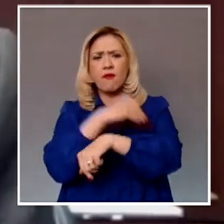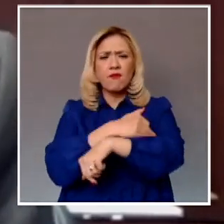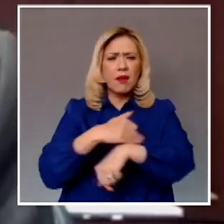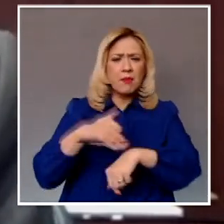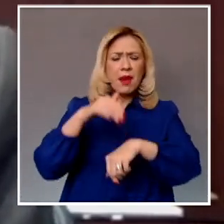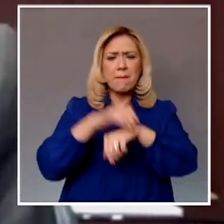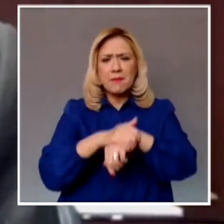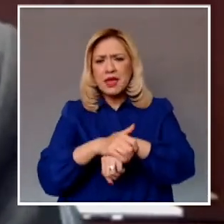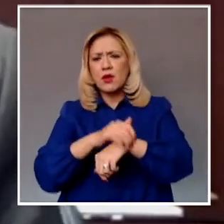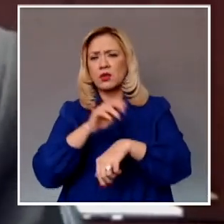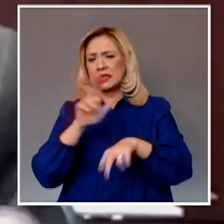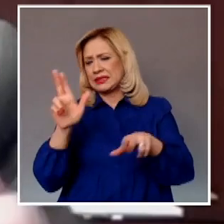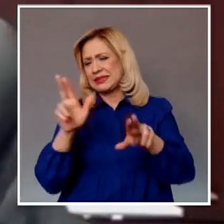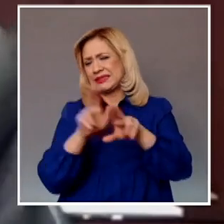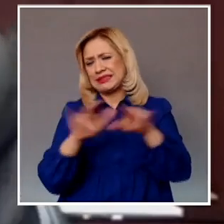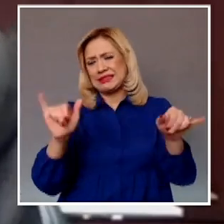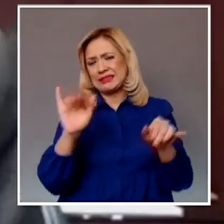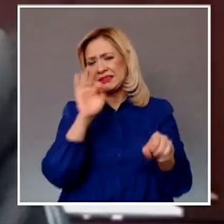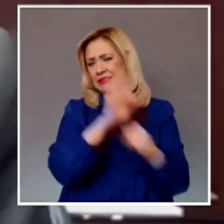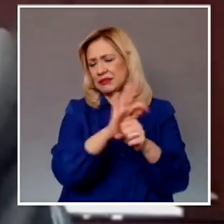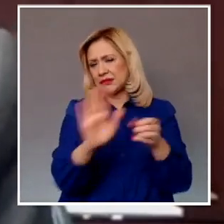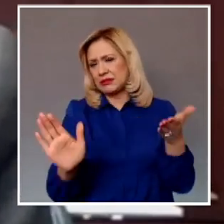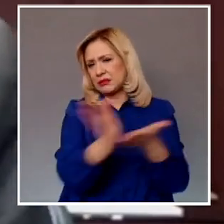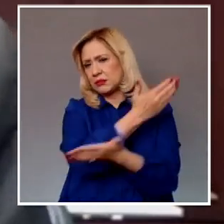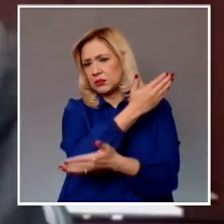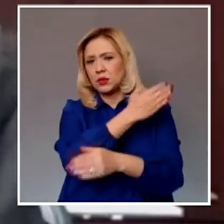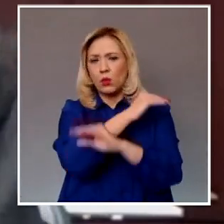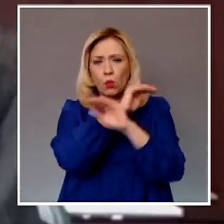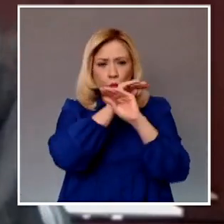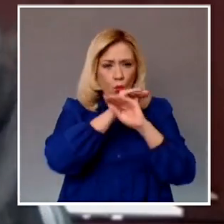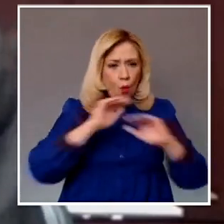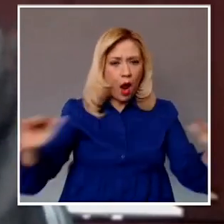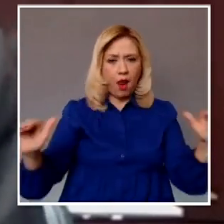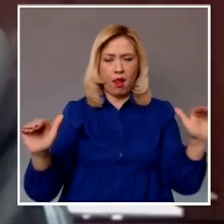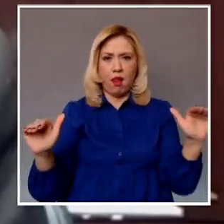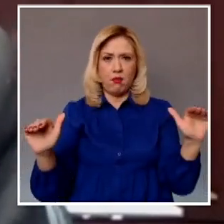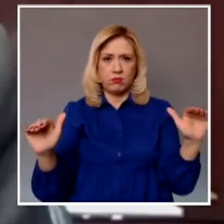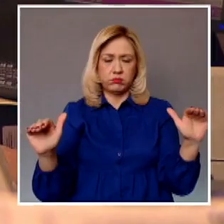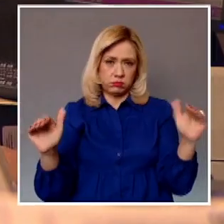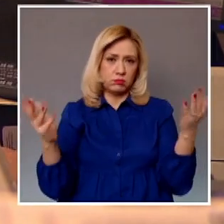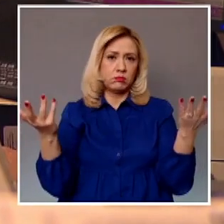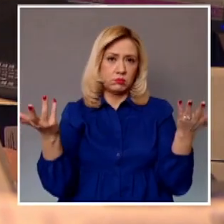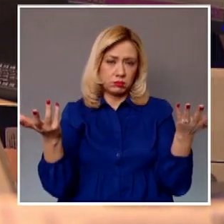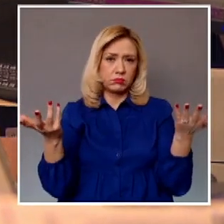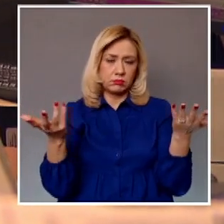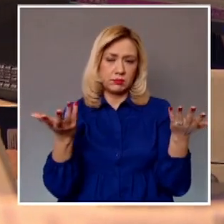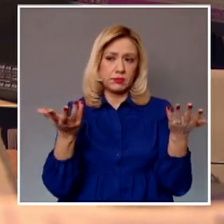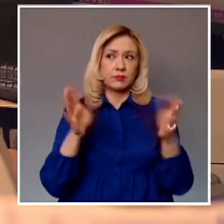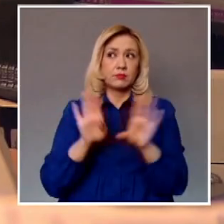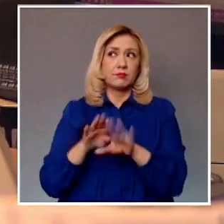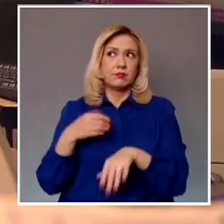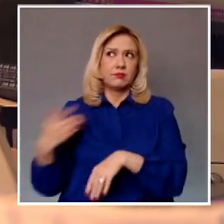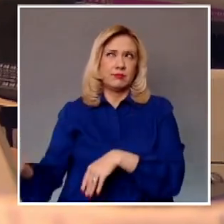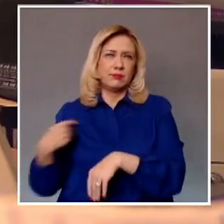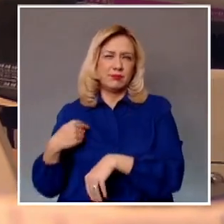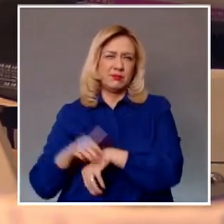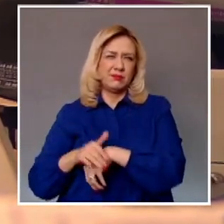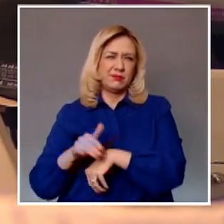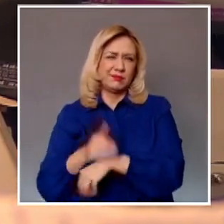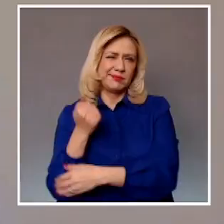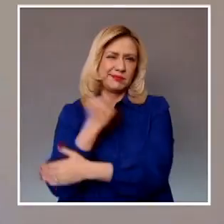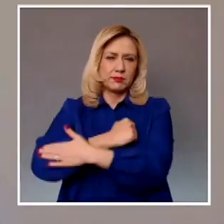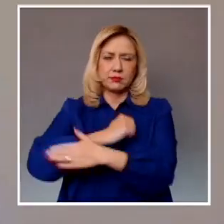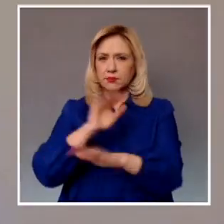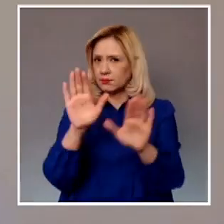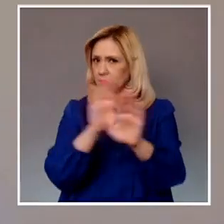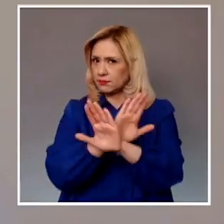persona candidata, más allá de las relaciones o vínculos que pueda tener con titulares. El combate al nepotismo, que inició